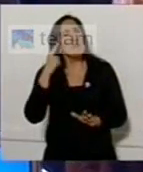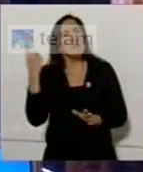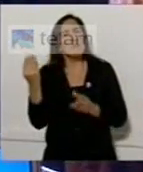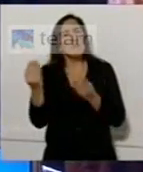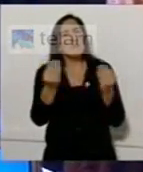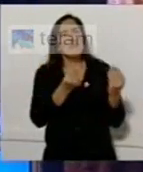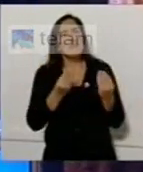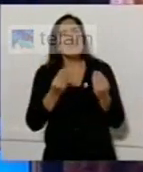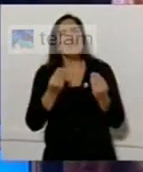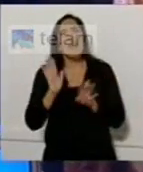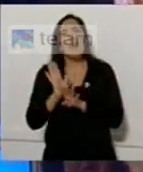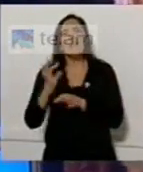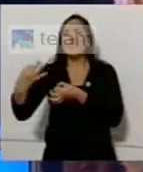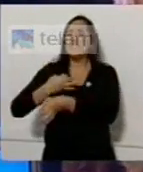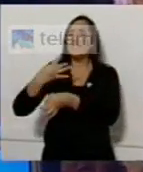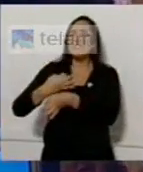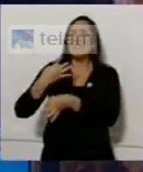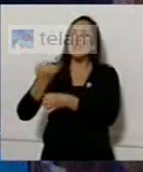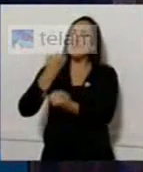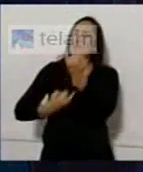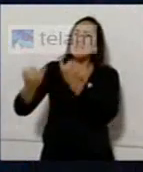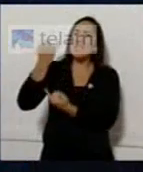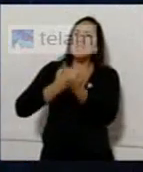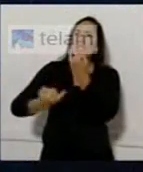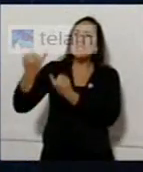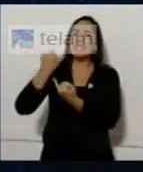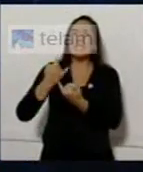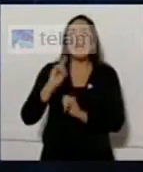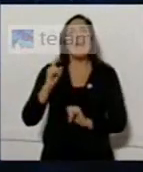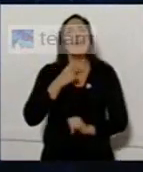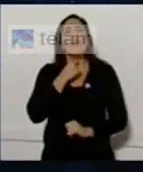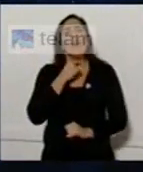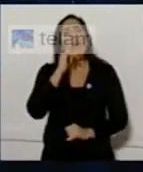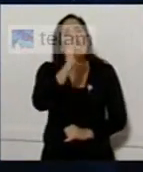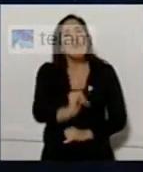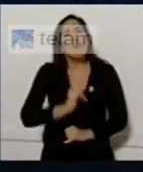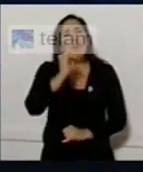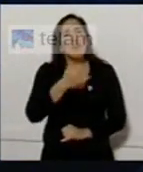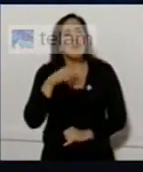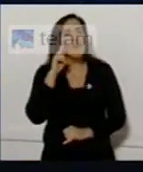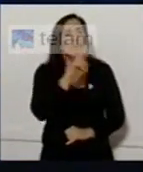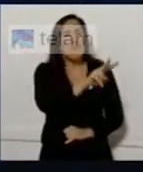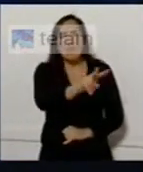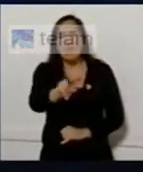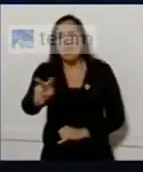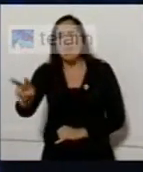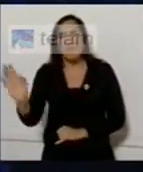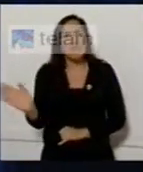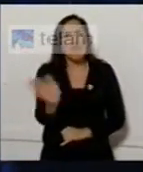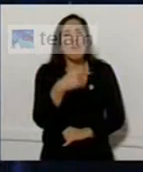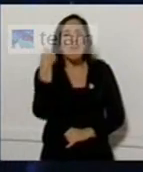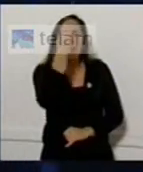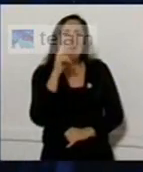que muchas veces nos explicaron. Yo quiero recordar y veo en todos ustedes, en esas